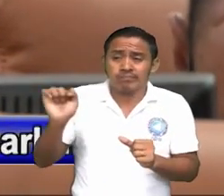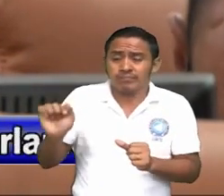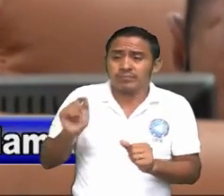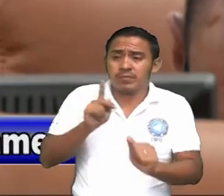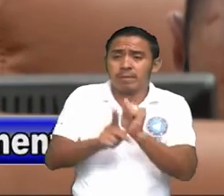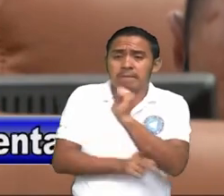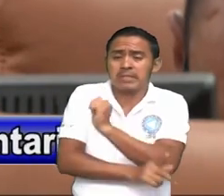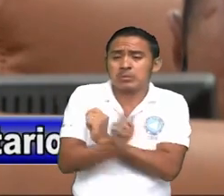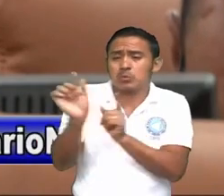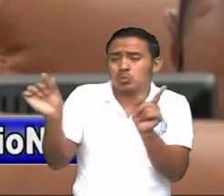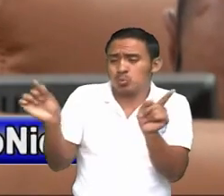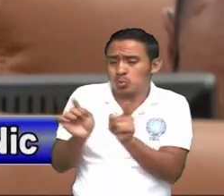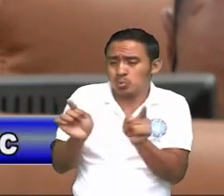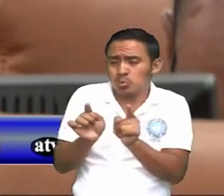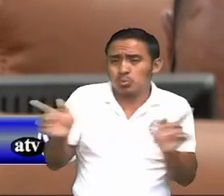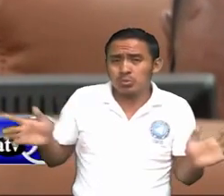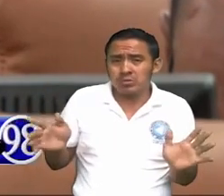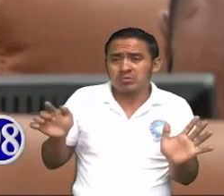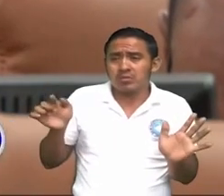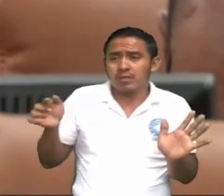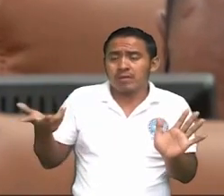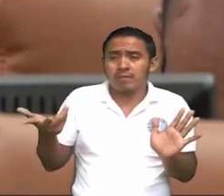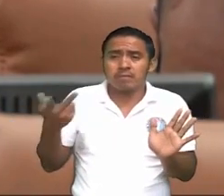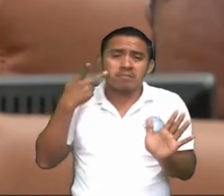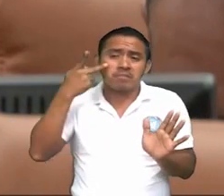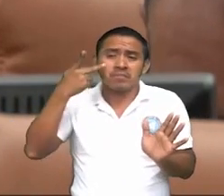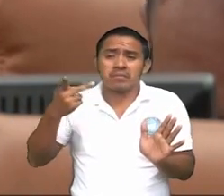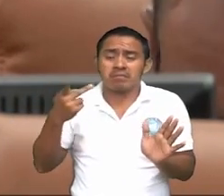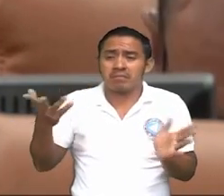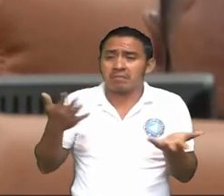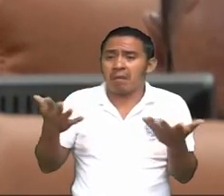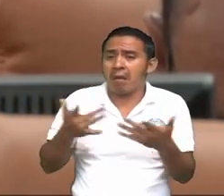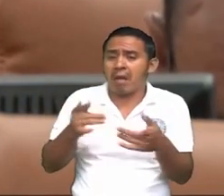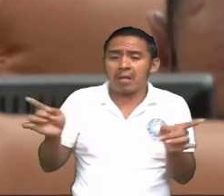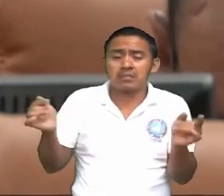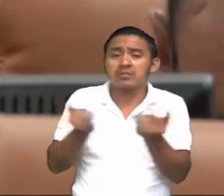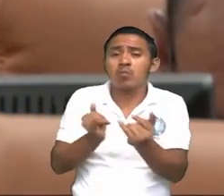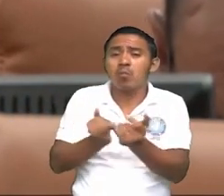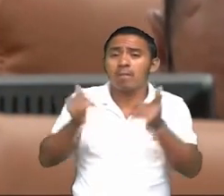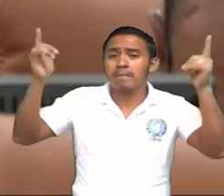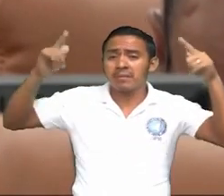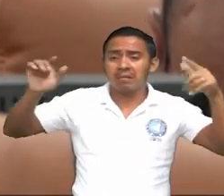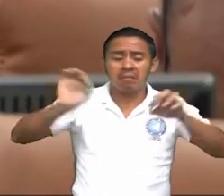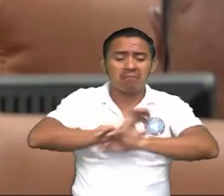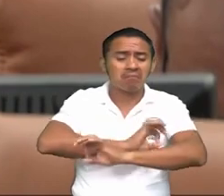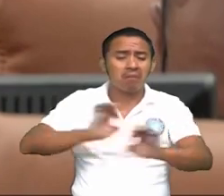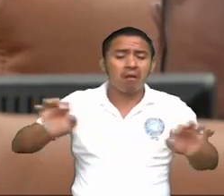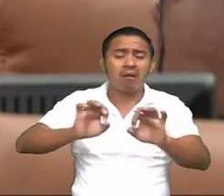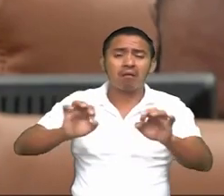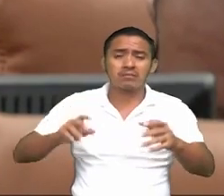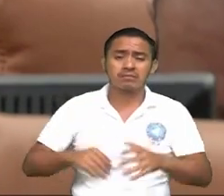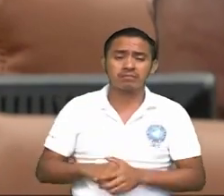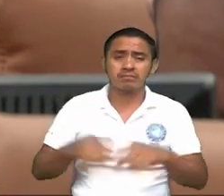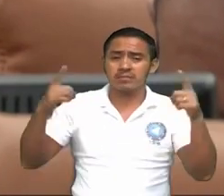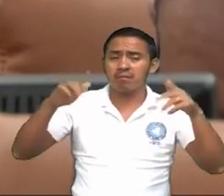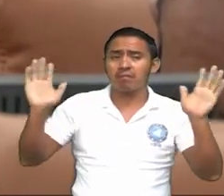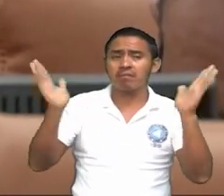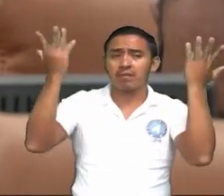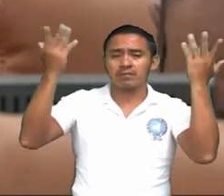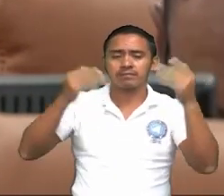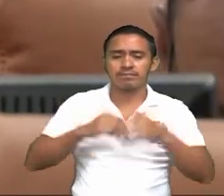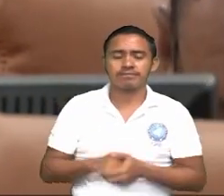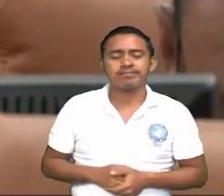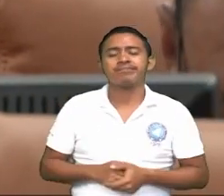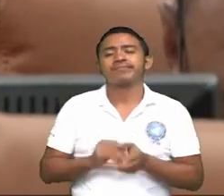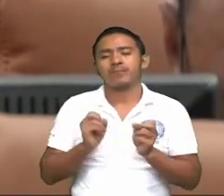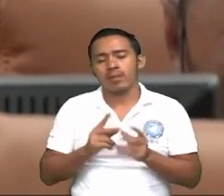país tan chiquito que ni siquiera era del tamaño de Masaya? Y después me viene